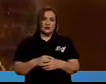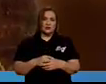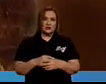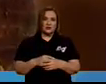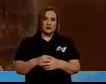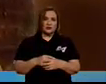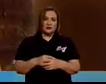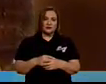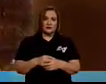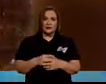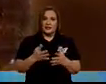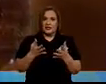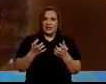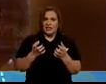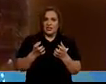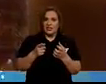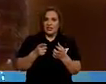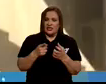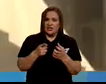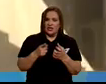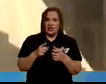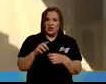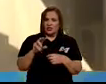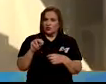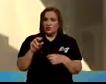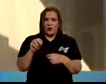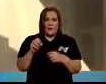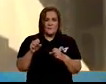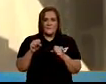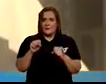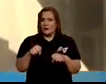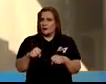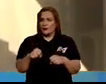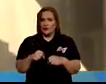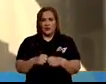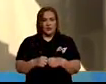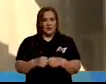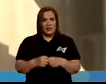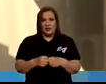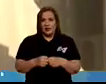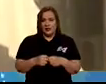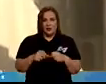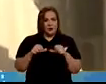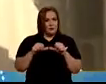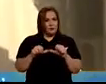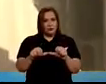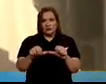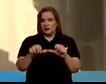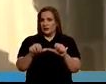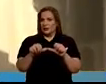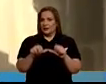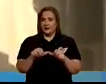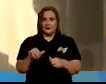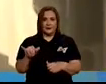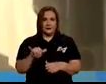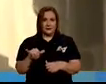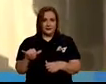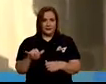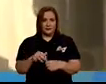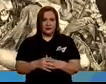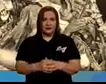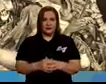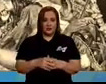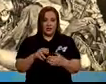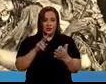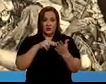a extremos que son intolerables, estamos aburridos de tanto atropellar y nos vamos. Y esa acta es la